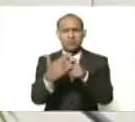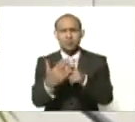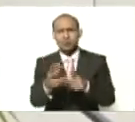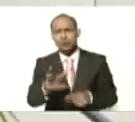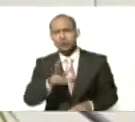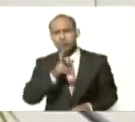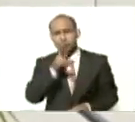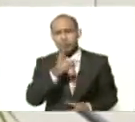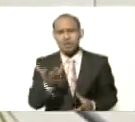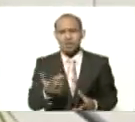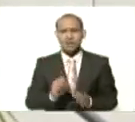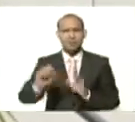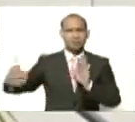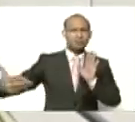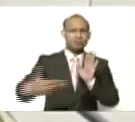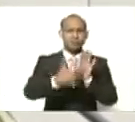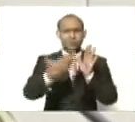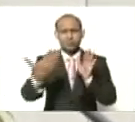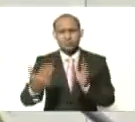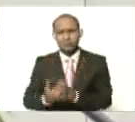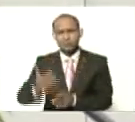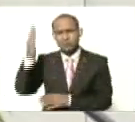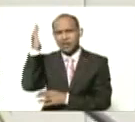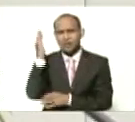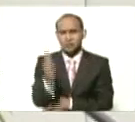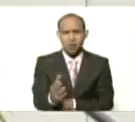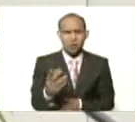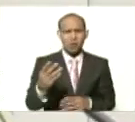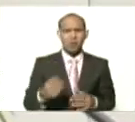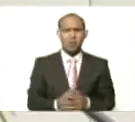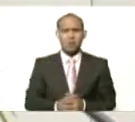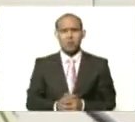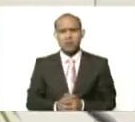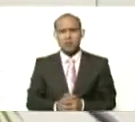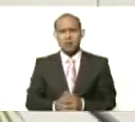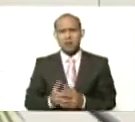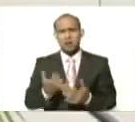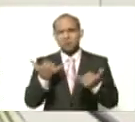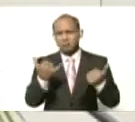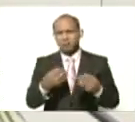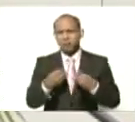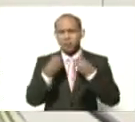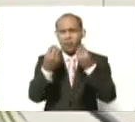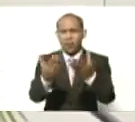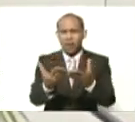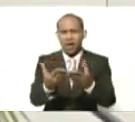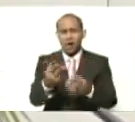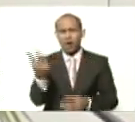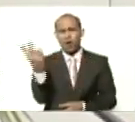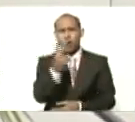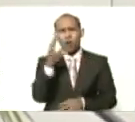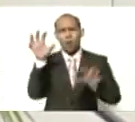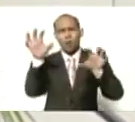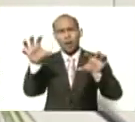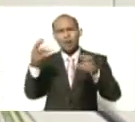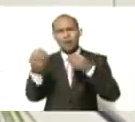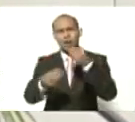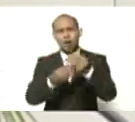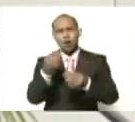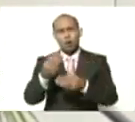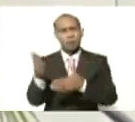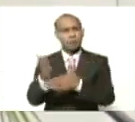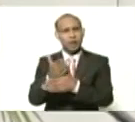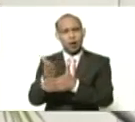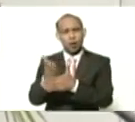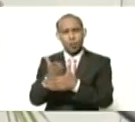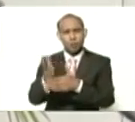coyunturas, amenazas, agresiones, se haya dado tanto entre nuestros países? Solamente en la